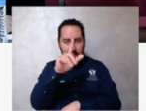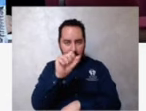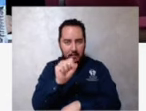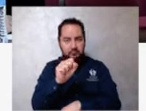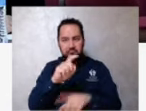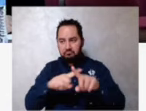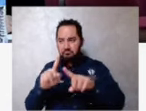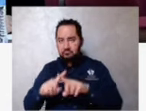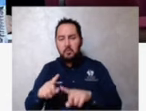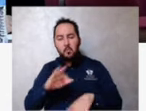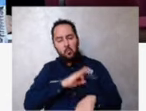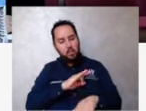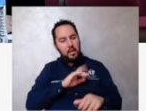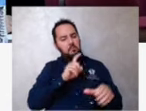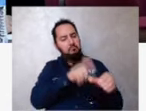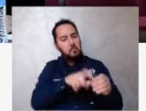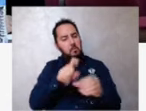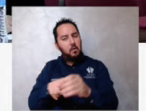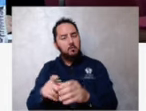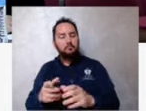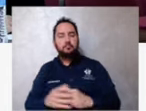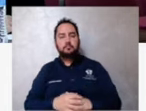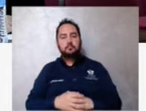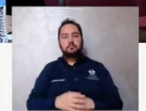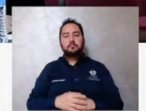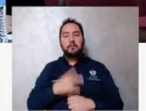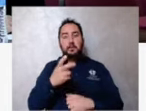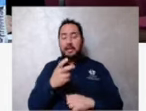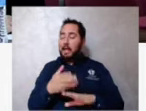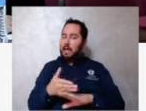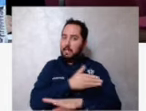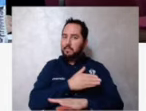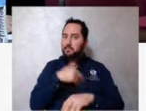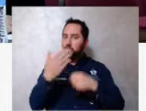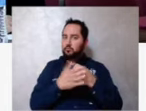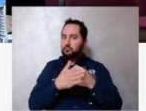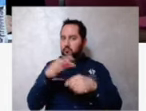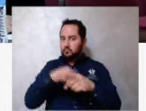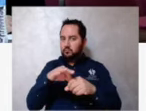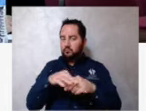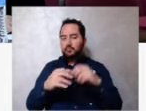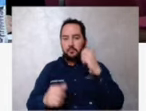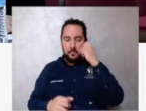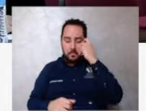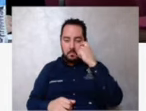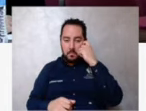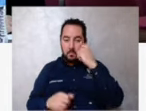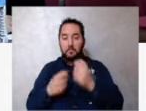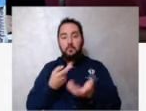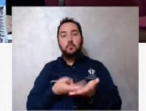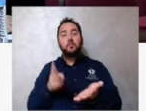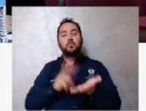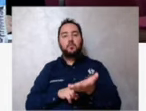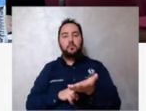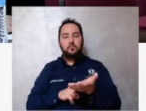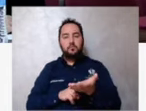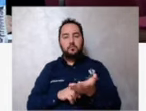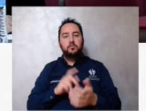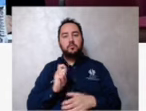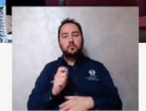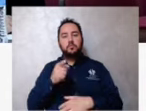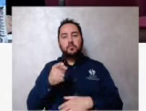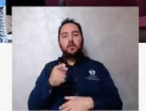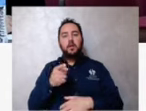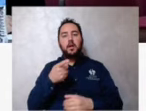de esta autoridad, lo anterior antes del inicio del próximo proceso electoral. Además, en congruencia con la sentencia dictada dentro